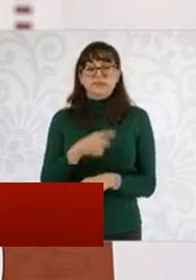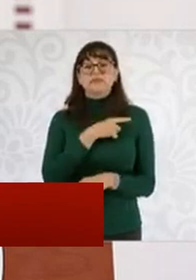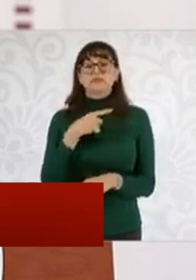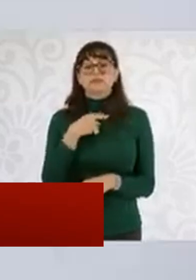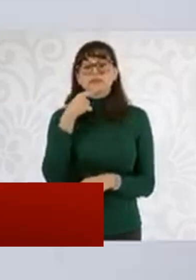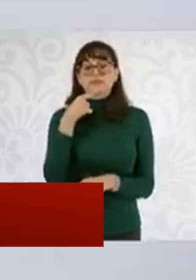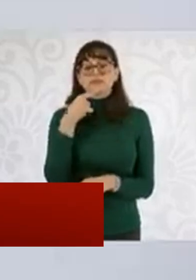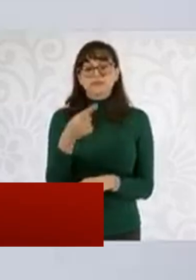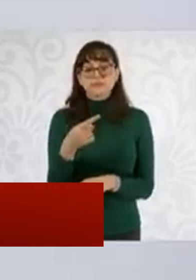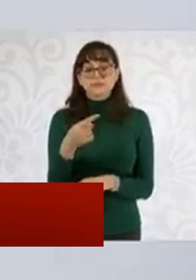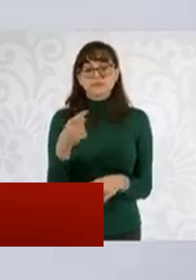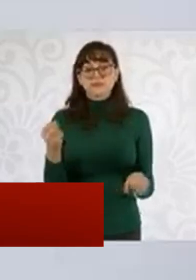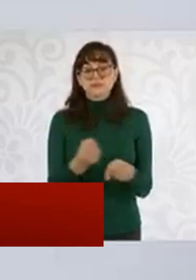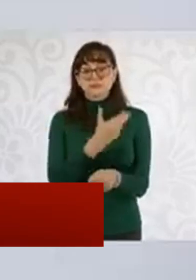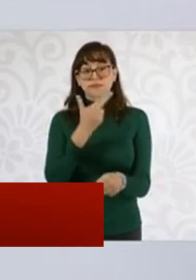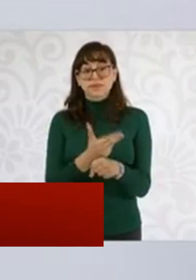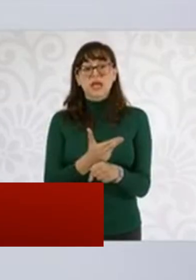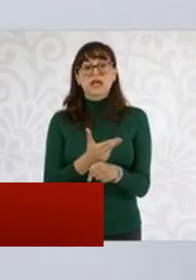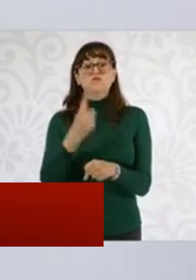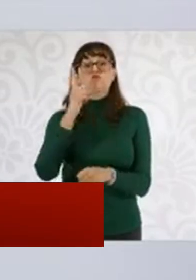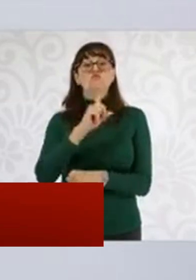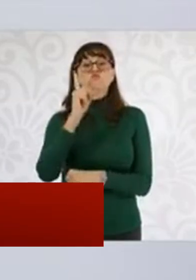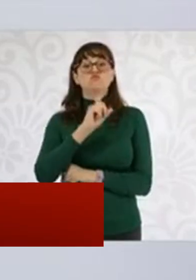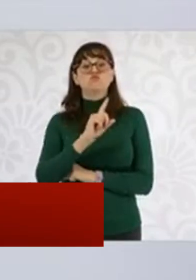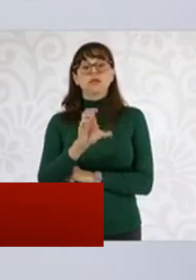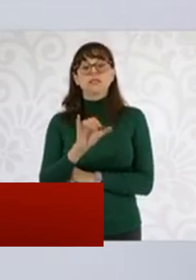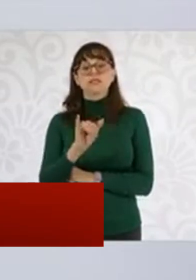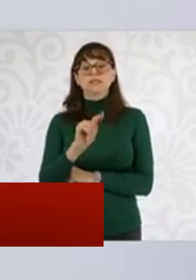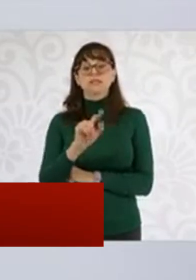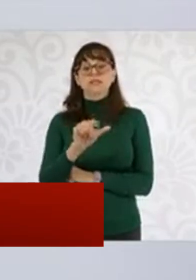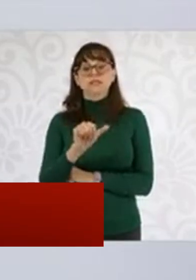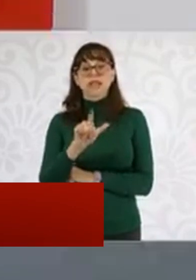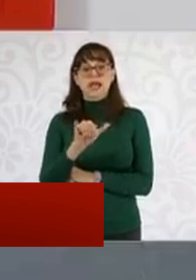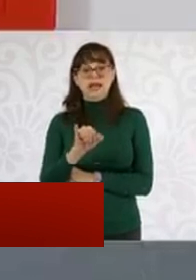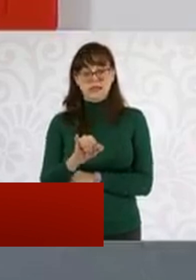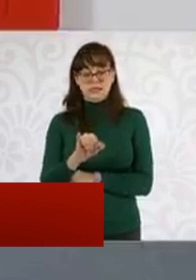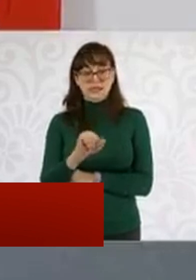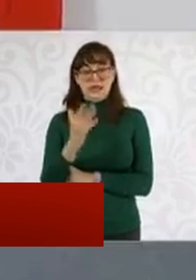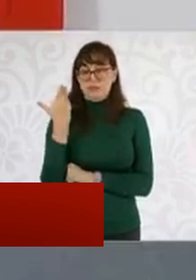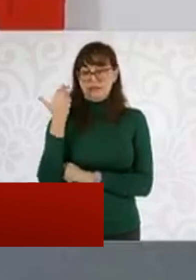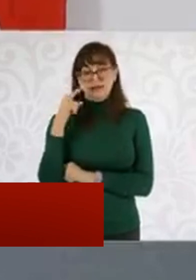la secretaria de las Mujeres, Itlali, hizo una muy buena intervención en Querétaro.